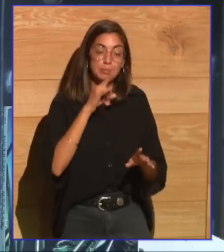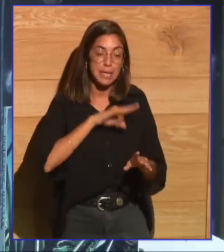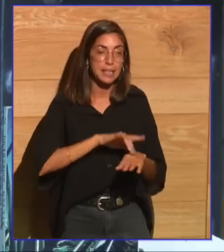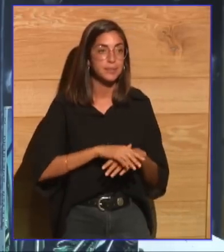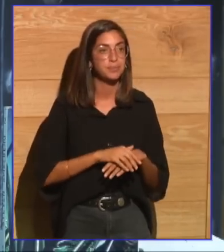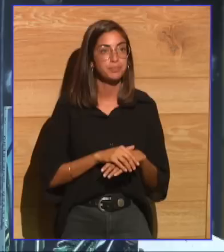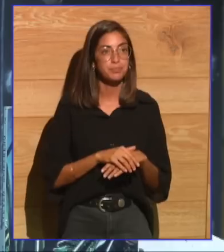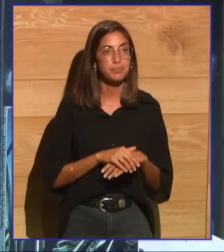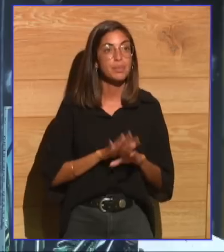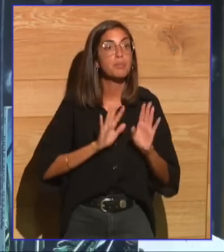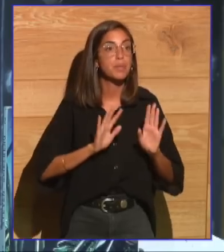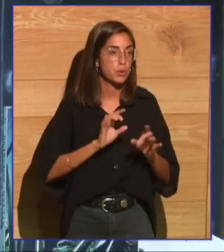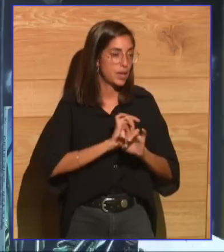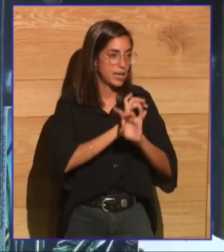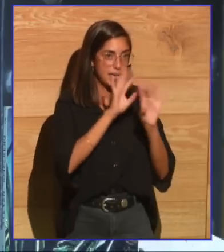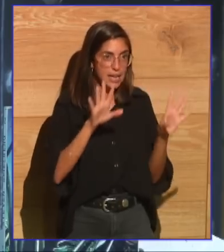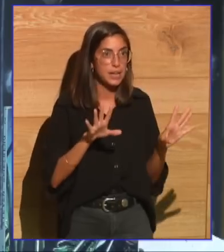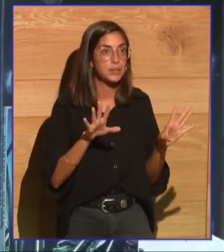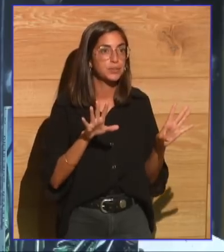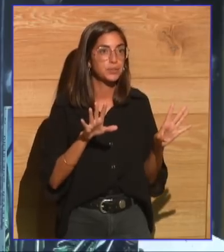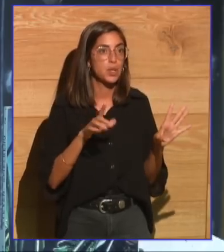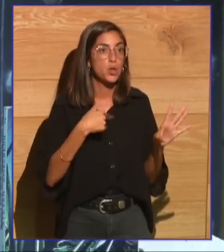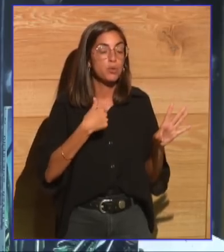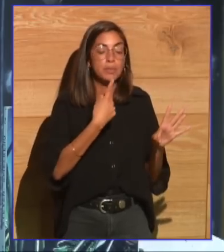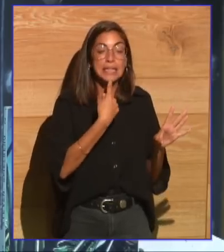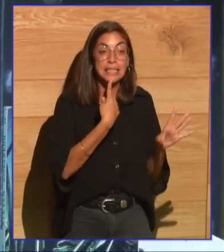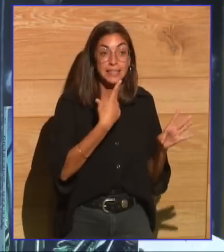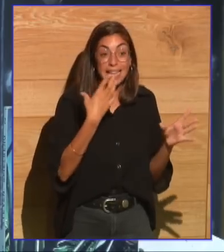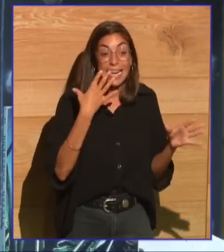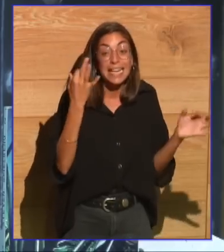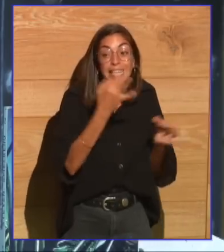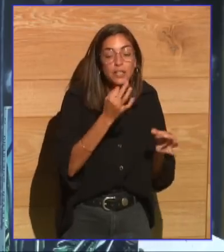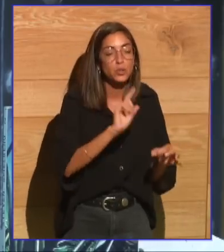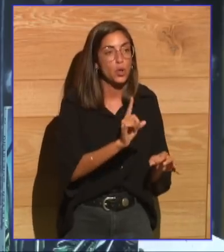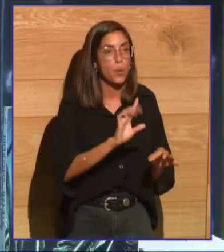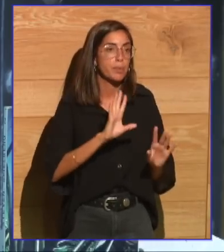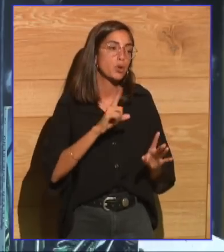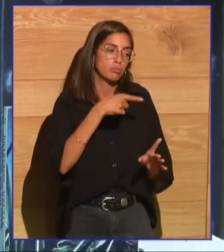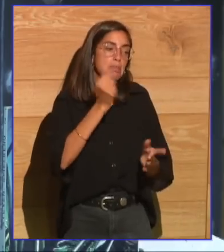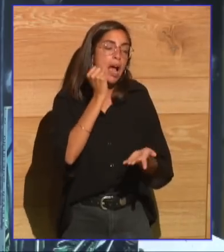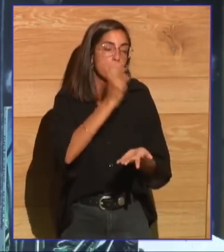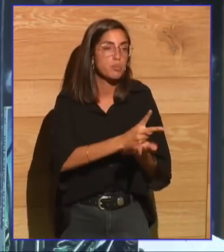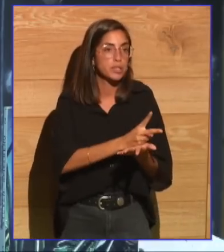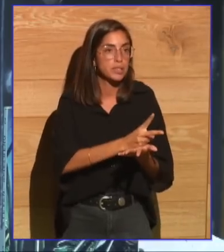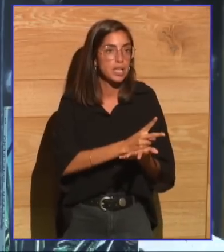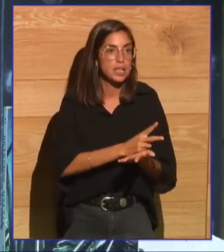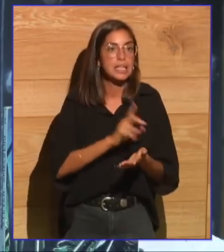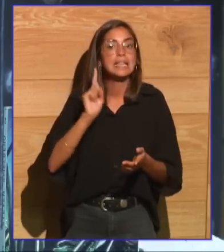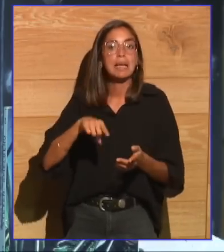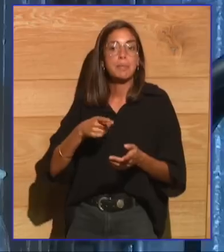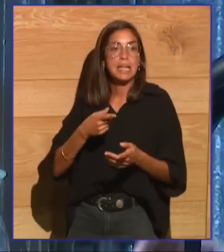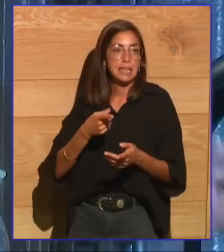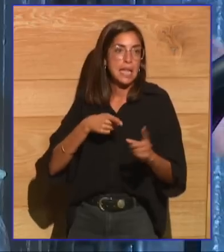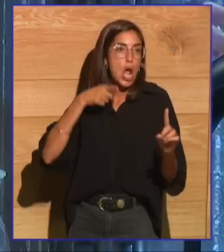veces pero efectivamente era un riesgo pero una apuesta una apuesta llamada y una declaración de intenciones